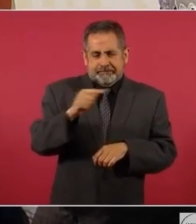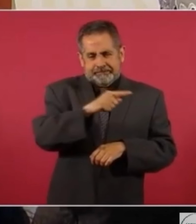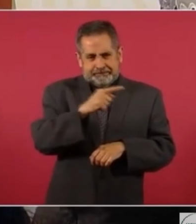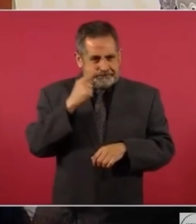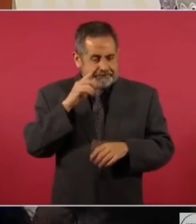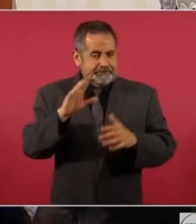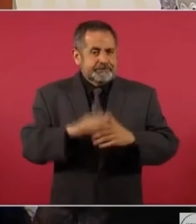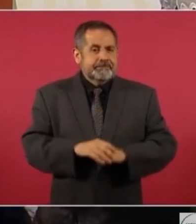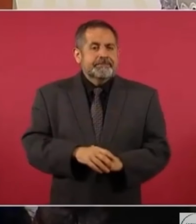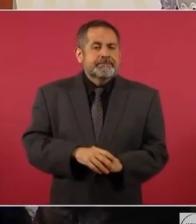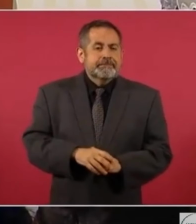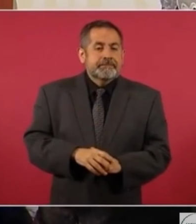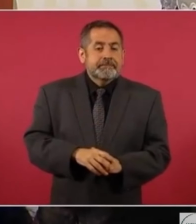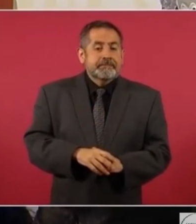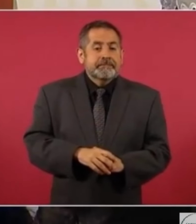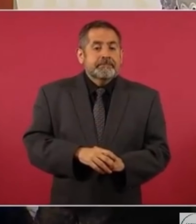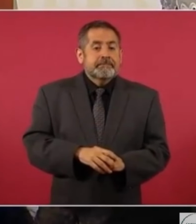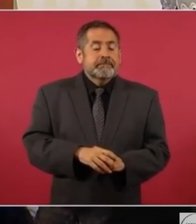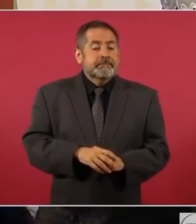dirigida